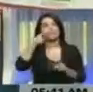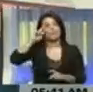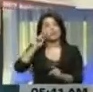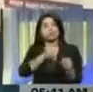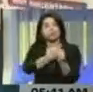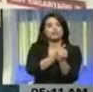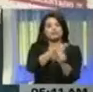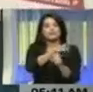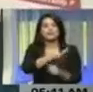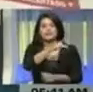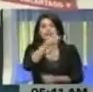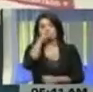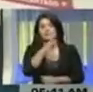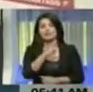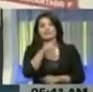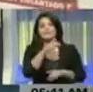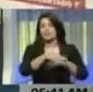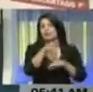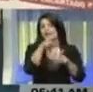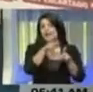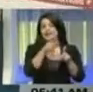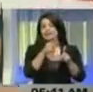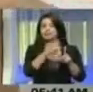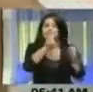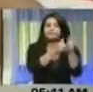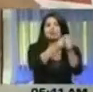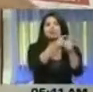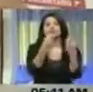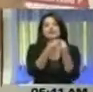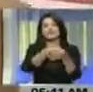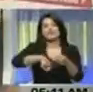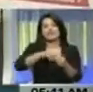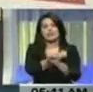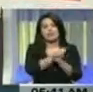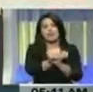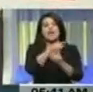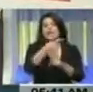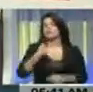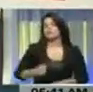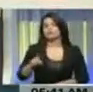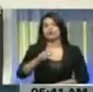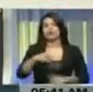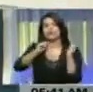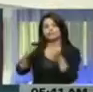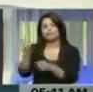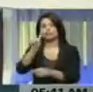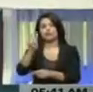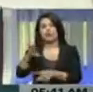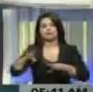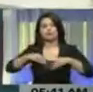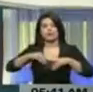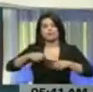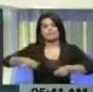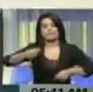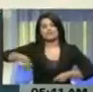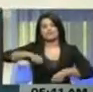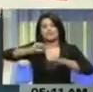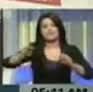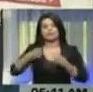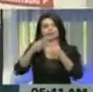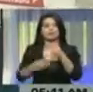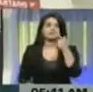a los intereses de Michel Temer para que Venezuela no asumiera la presidencia pro tempore. Del Pino se reunió con su homólogo de Omán buscando